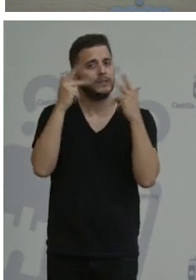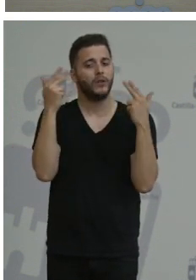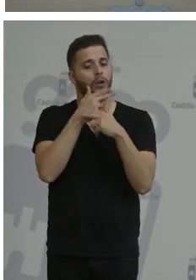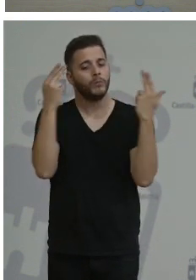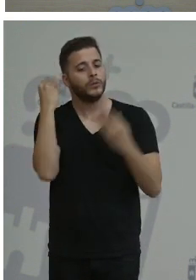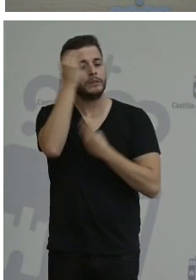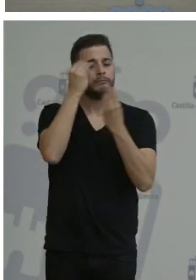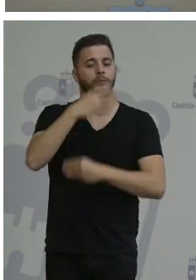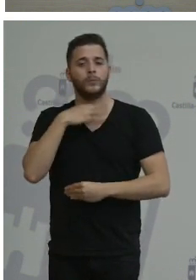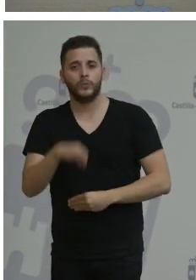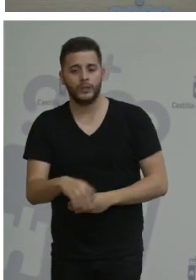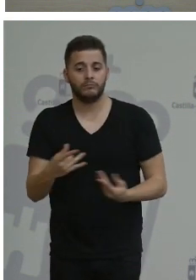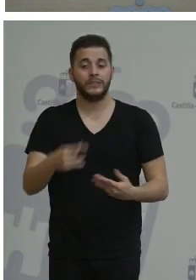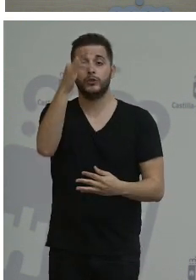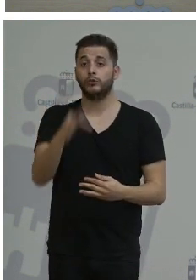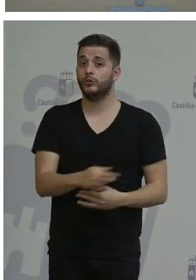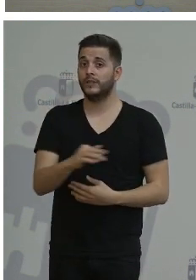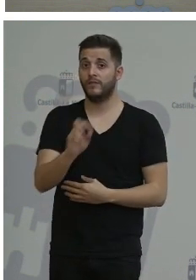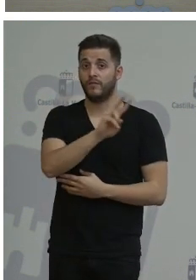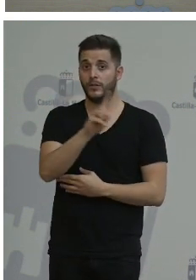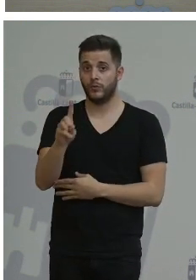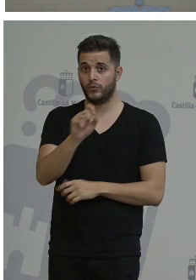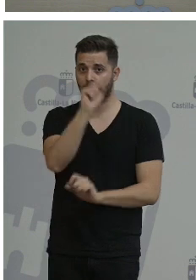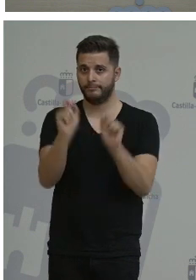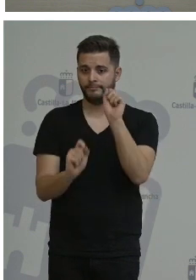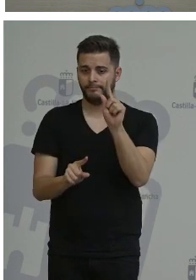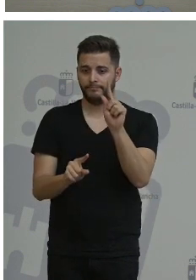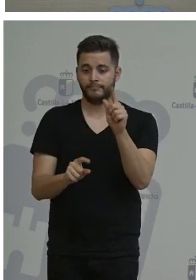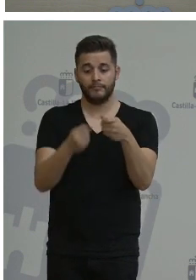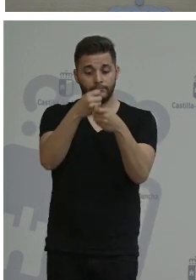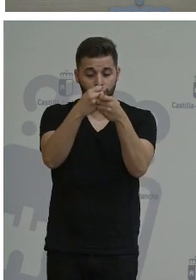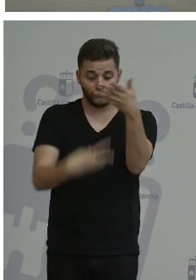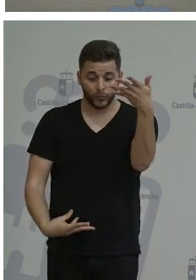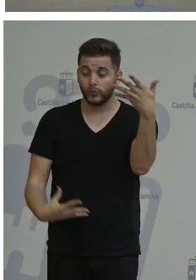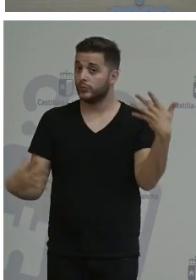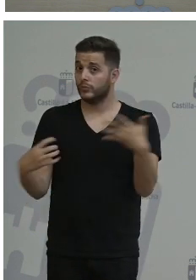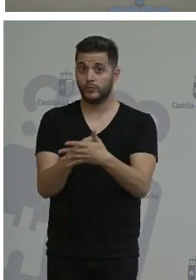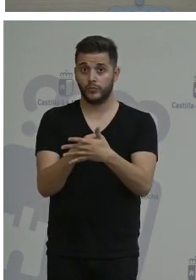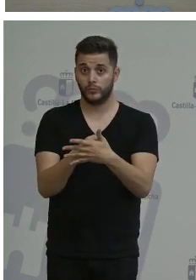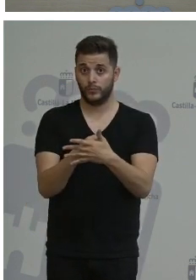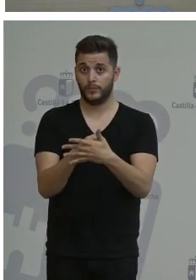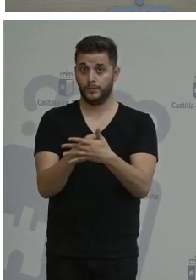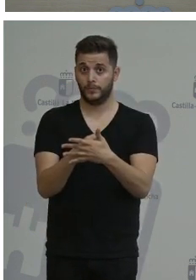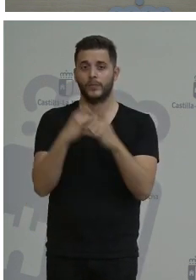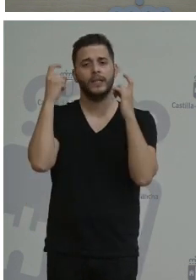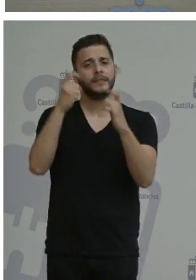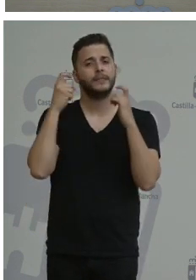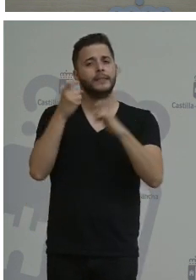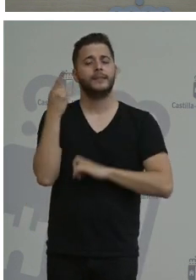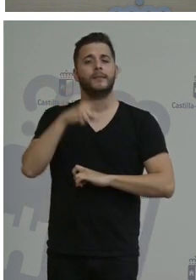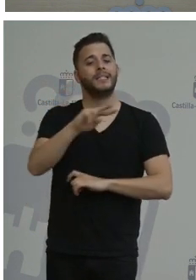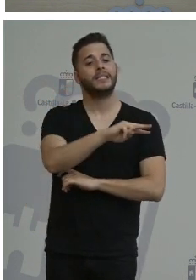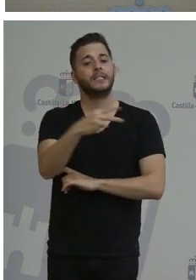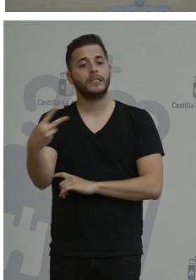pueden hacerse. En total serían unas 21 preguntas. Todas estas preguntas intentan también de dar respuesta a la